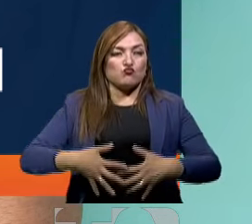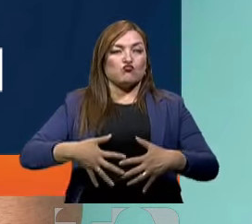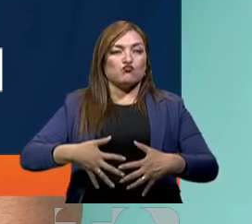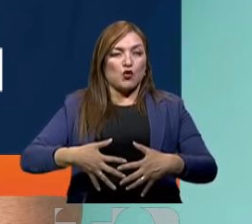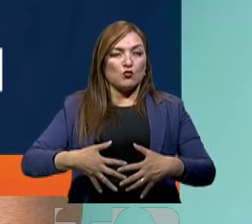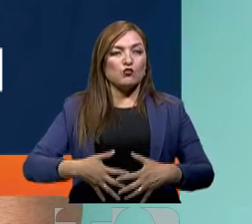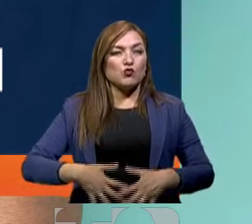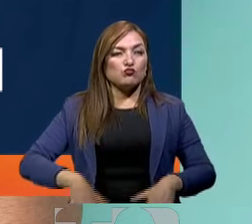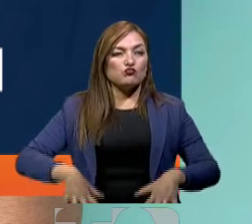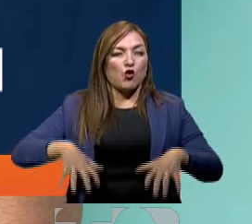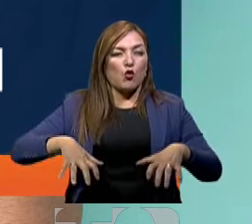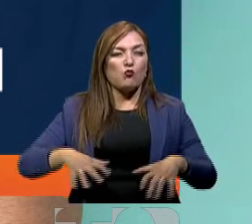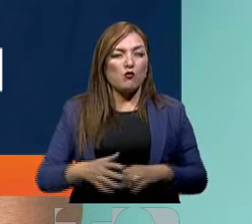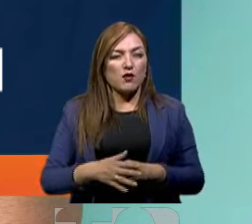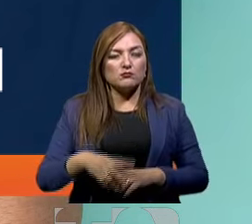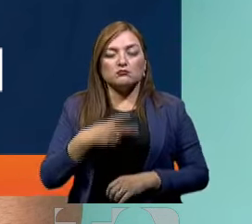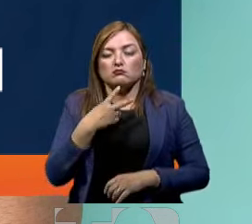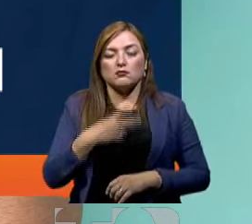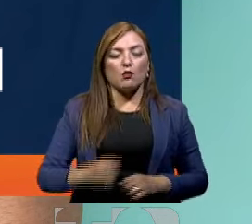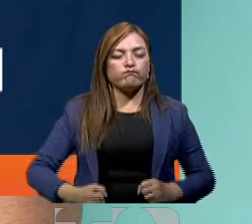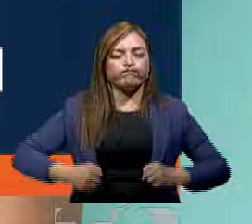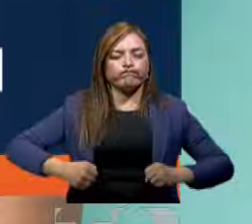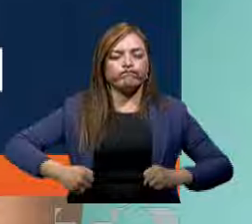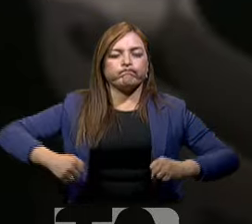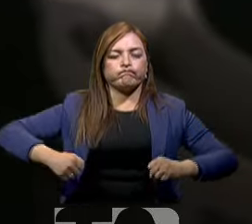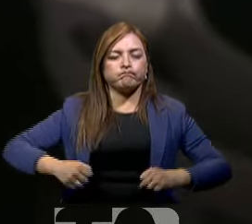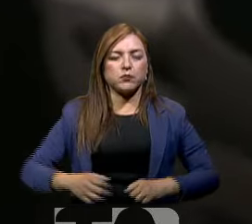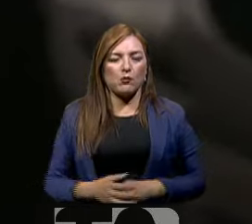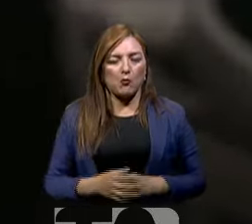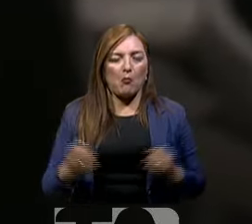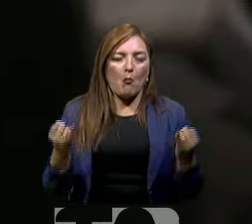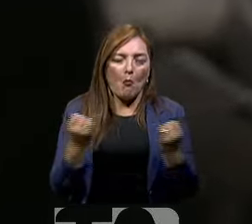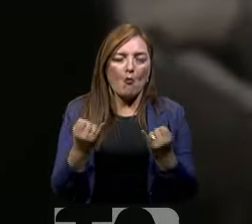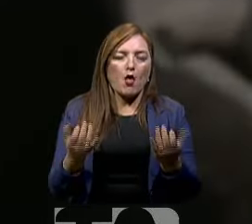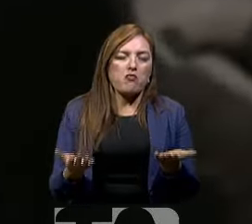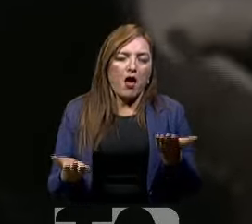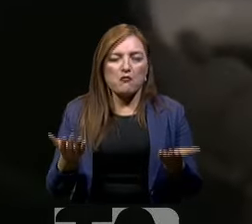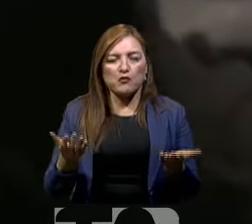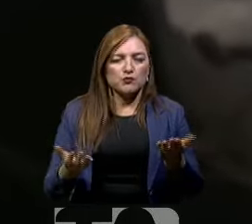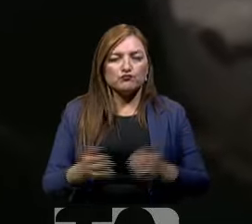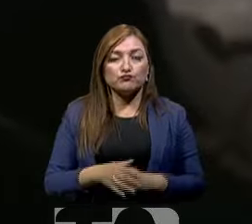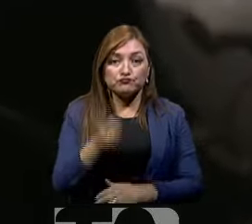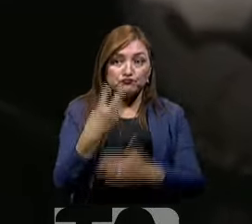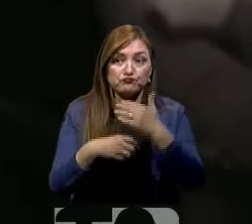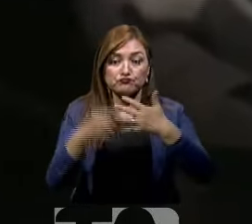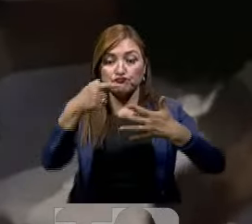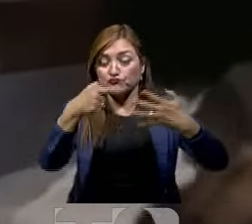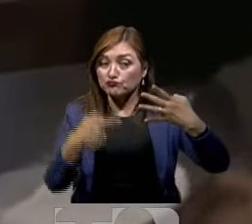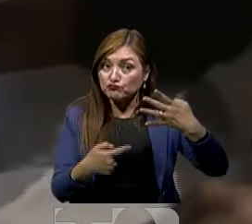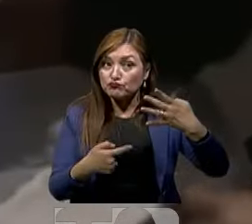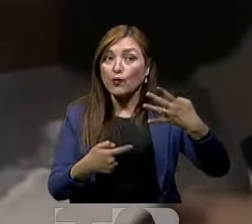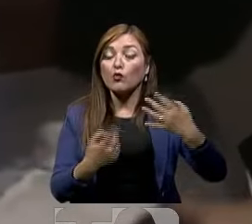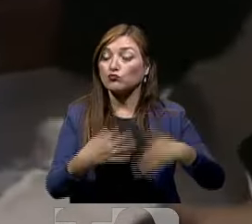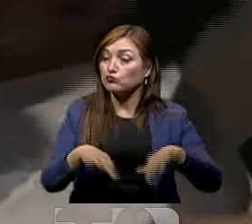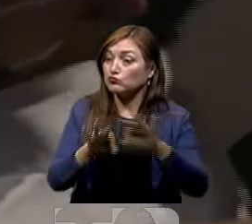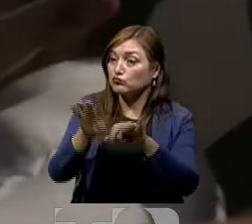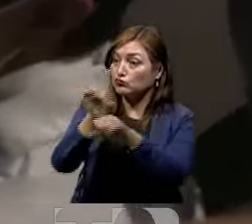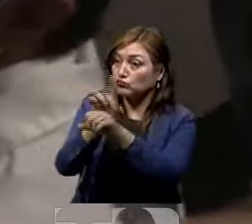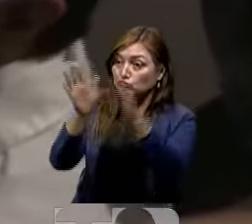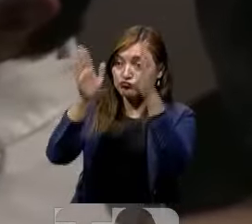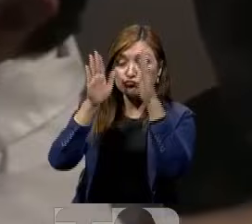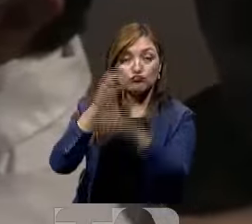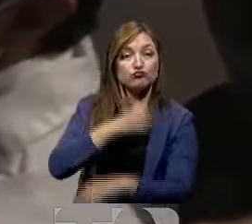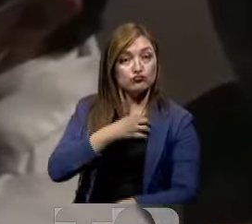la alimentación que provoca un aumento de peso insuficiente. En caso de que su hijo presente alguno de estos síntomas, es importante que